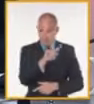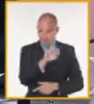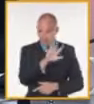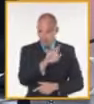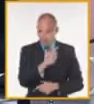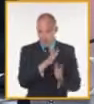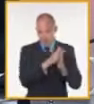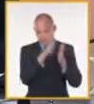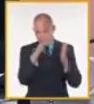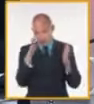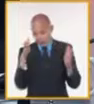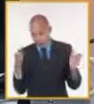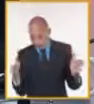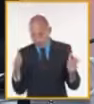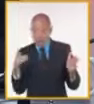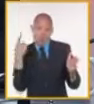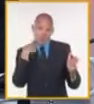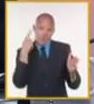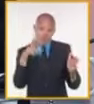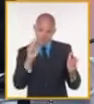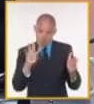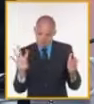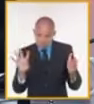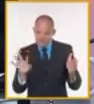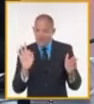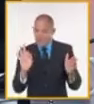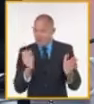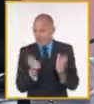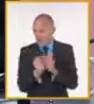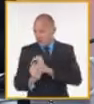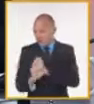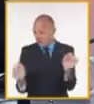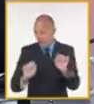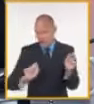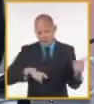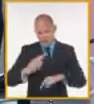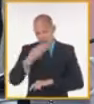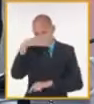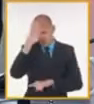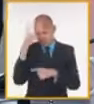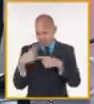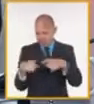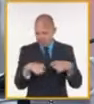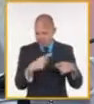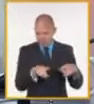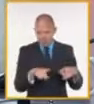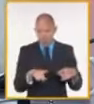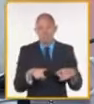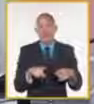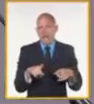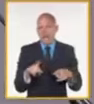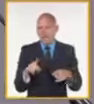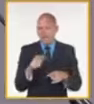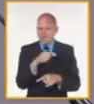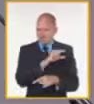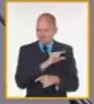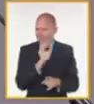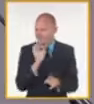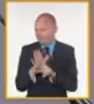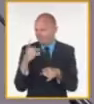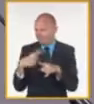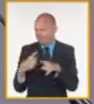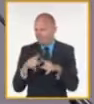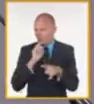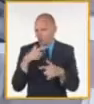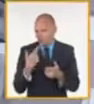ha incorporado nuevos elementos el ámbito virtual y las redes sociales digitales qué le aporta Michelle a